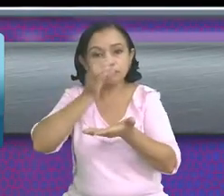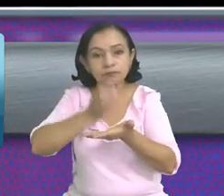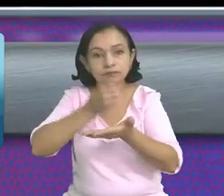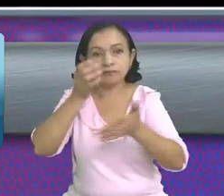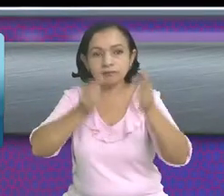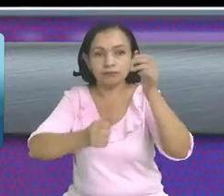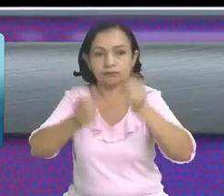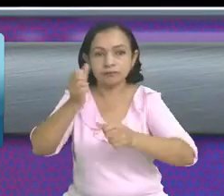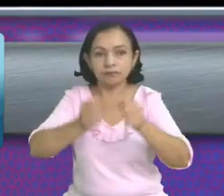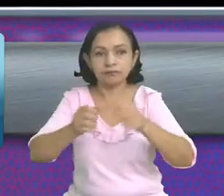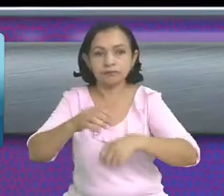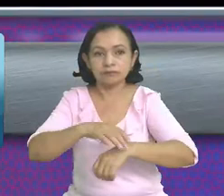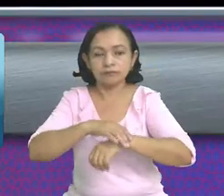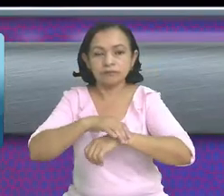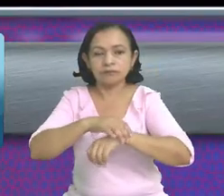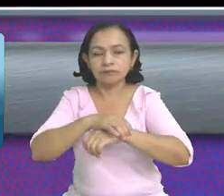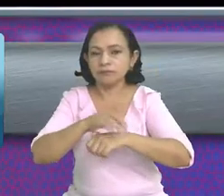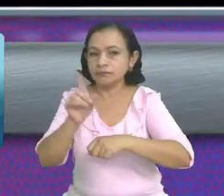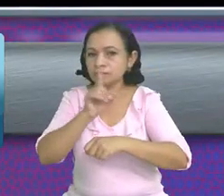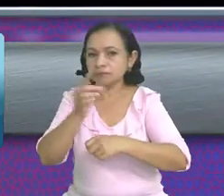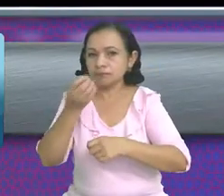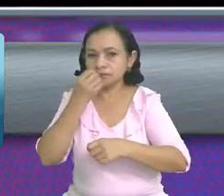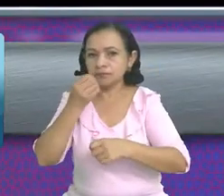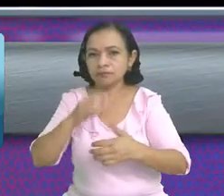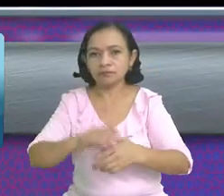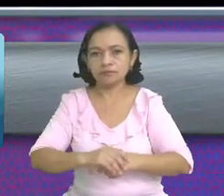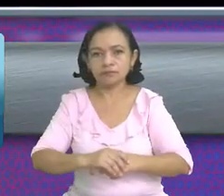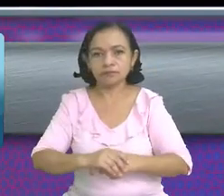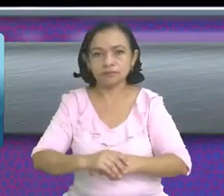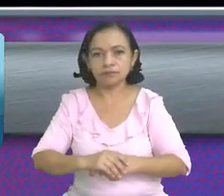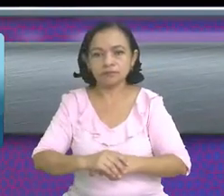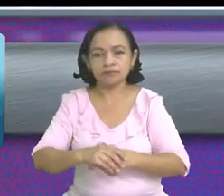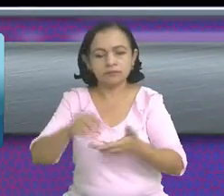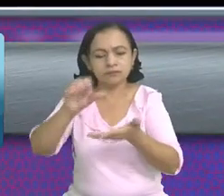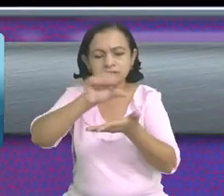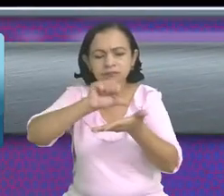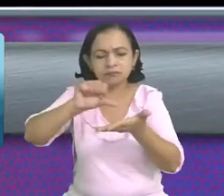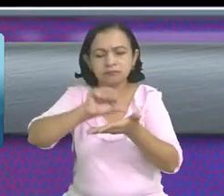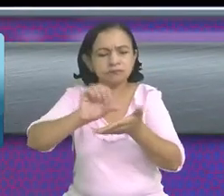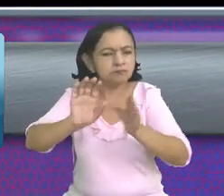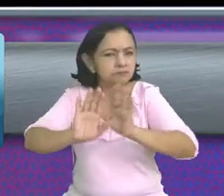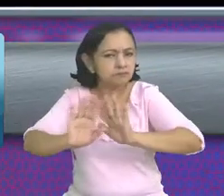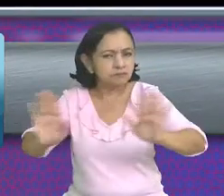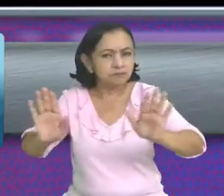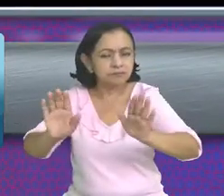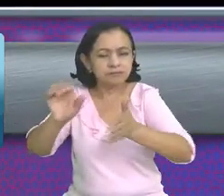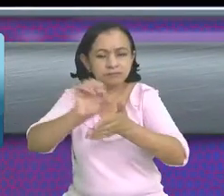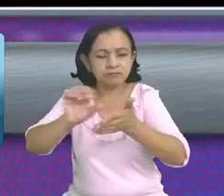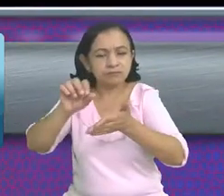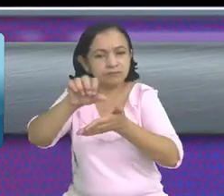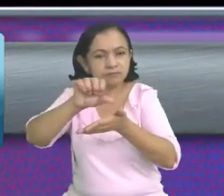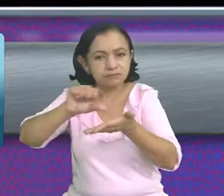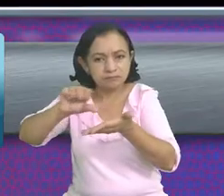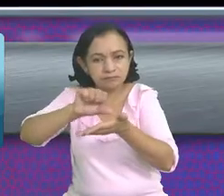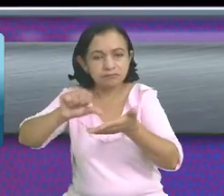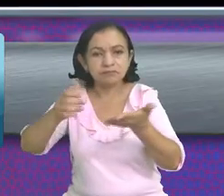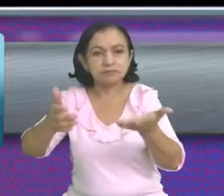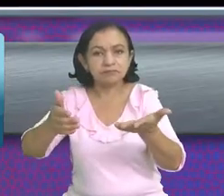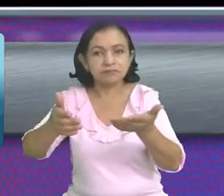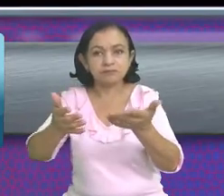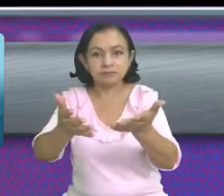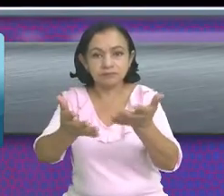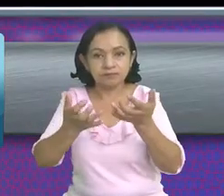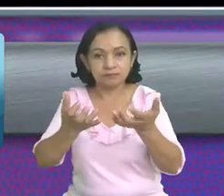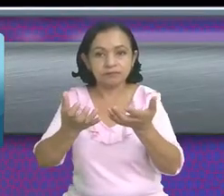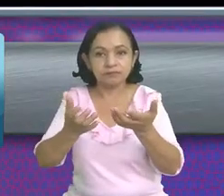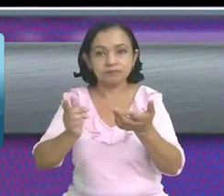¿Qué no deben comer los pacientes con osteoporosis? Prácticamente son las grasas. Las grasas son lo más perjudicial. Porque lo que queremos